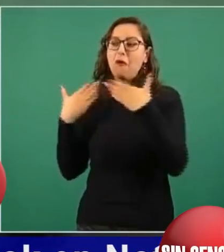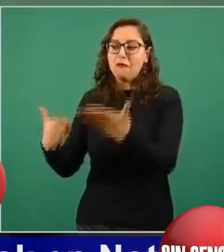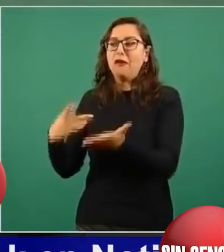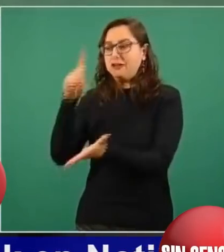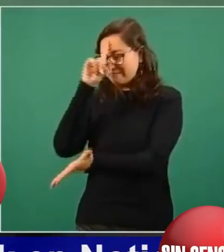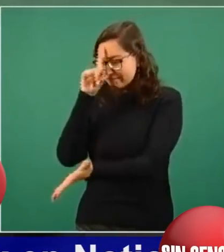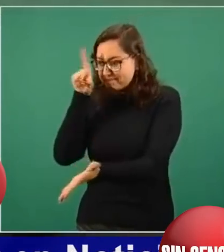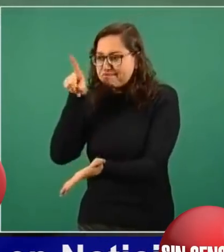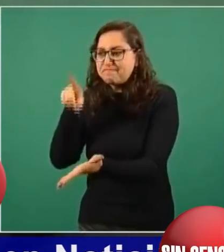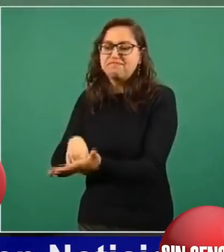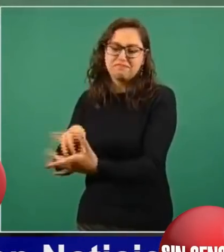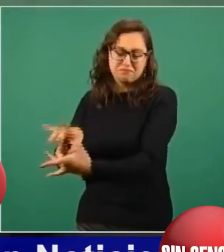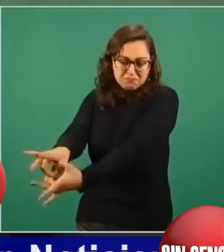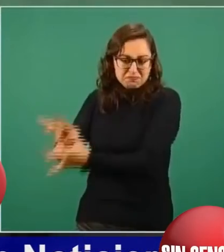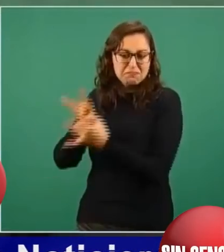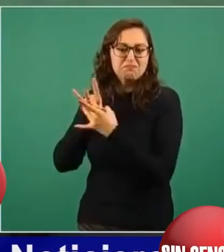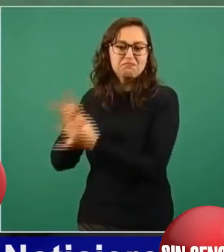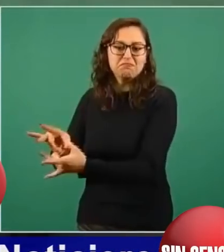un